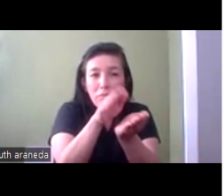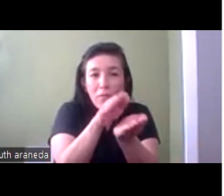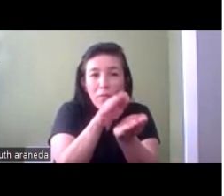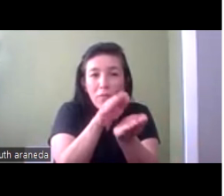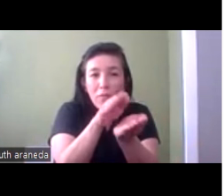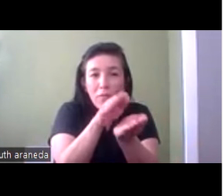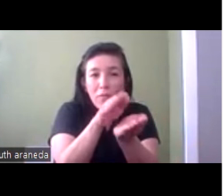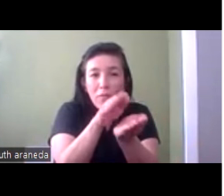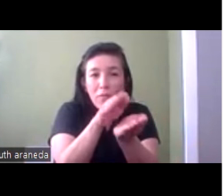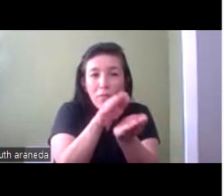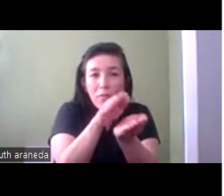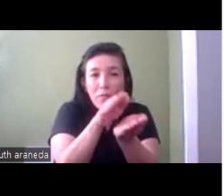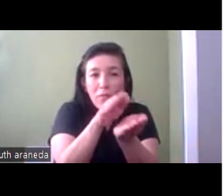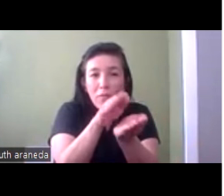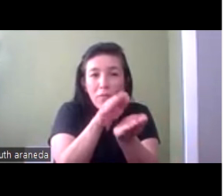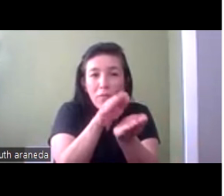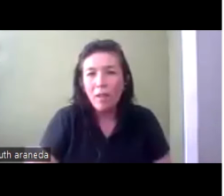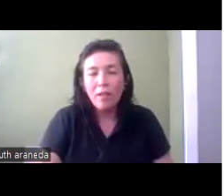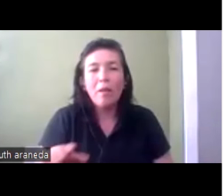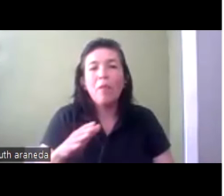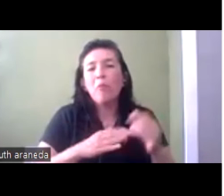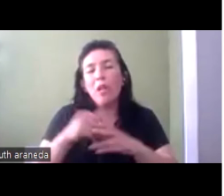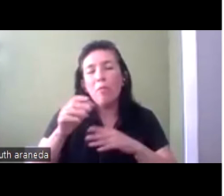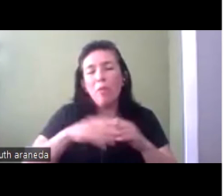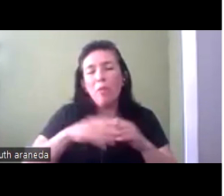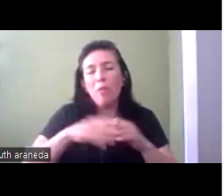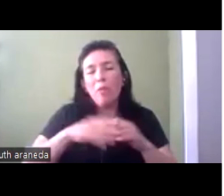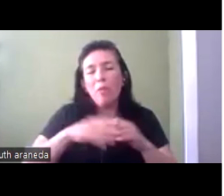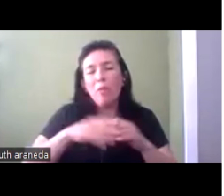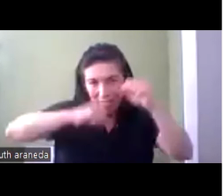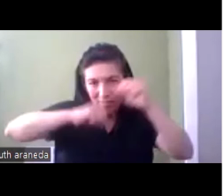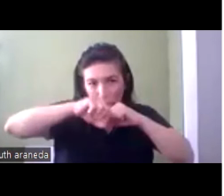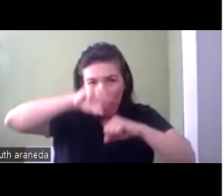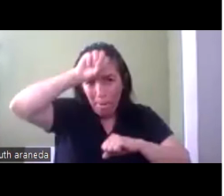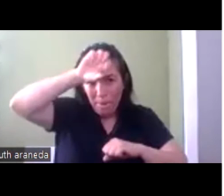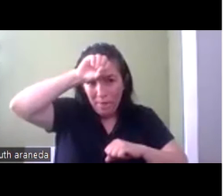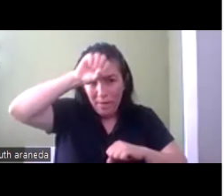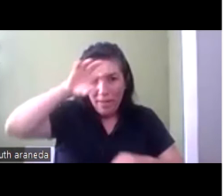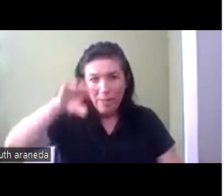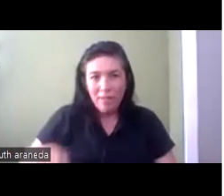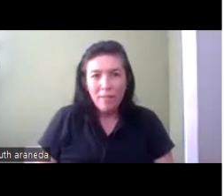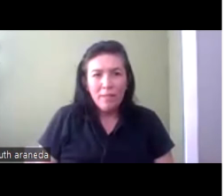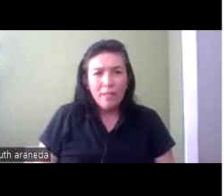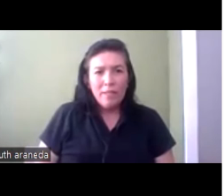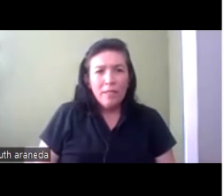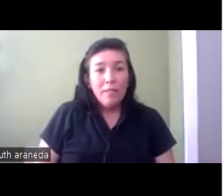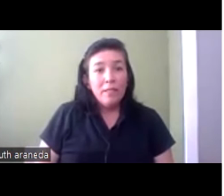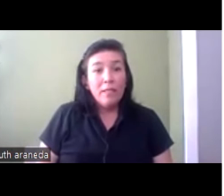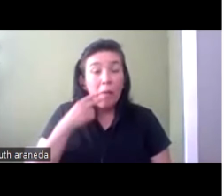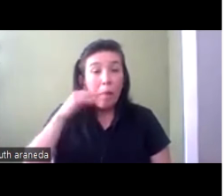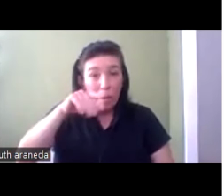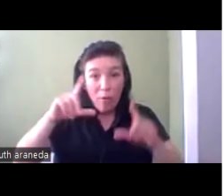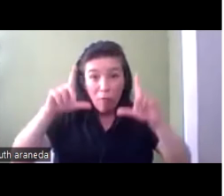fluviales para el cultivo. Además, desarrollaron una industria minera metalúrgica a baja escala, y tal como se ve en la